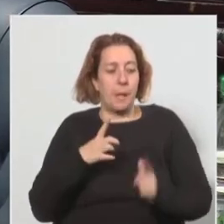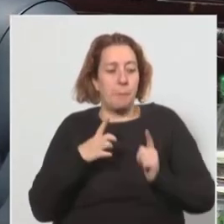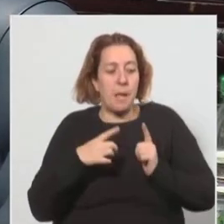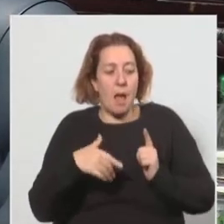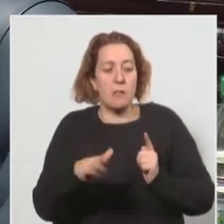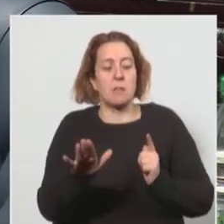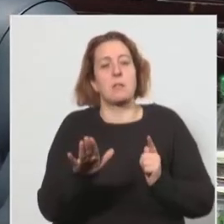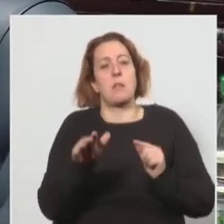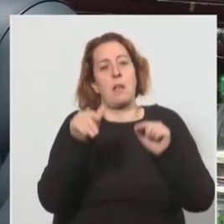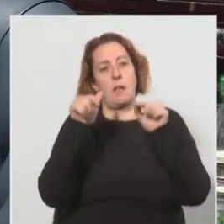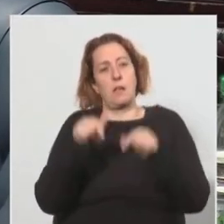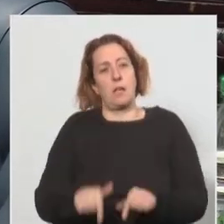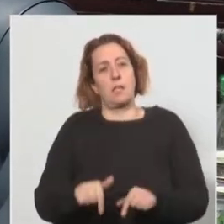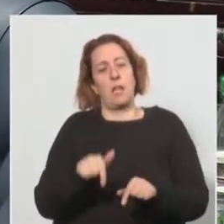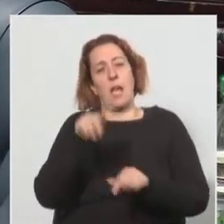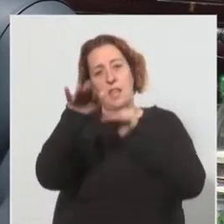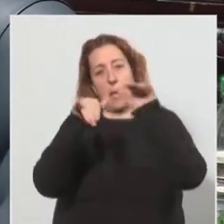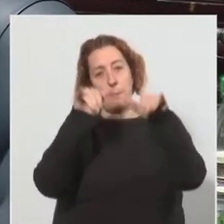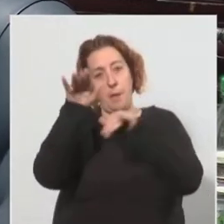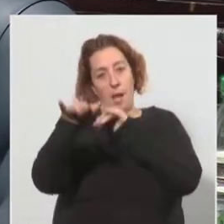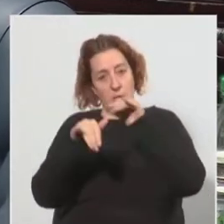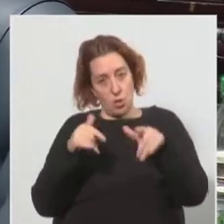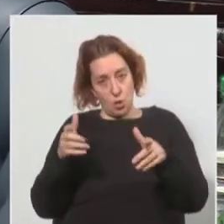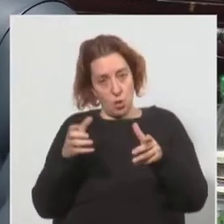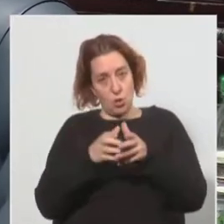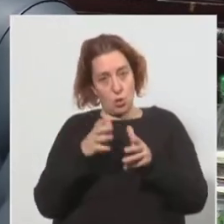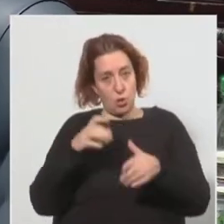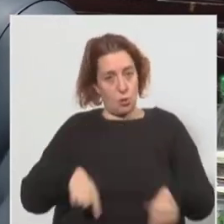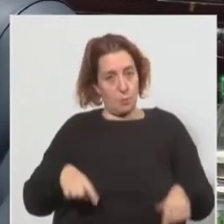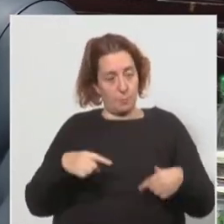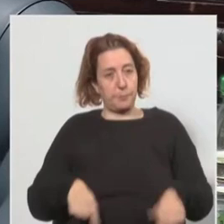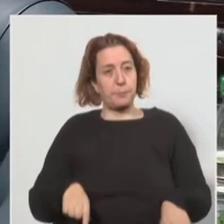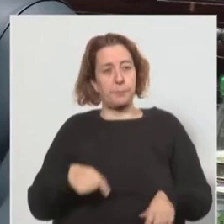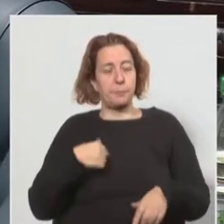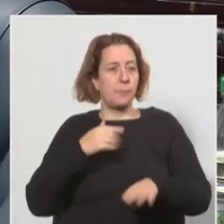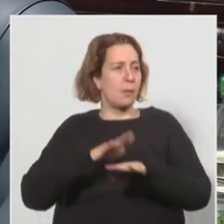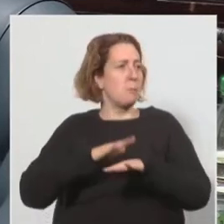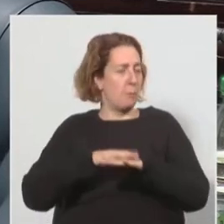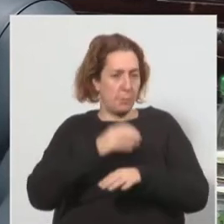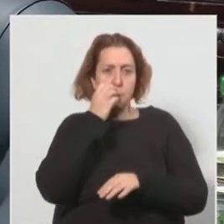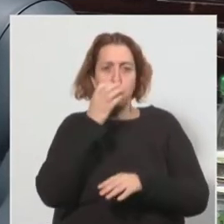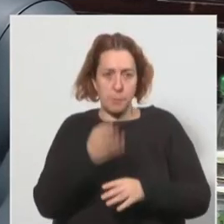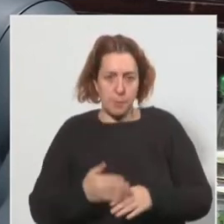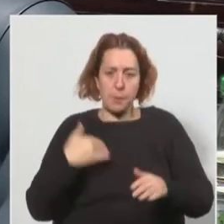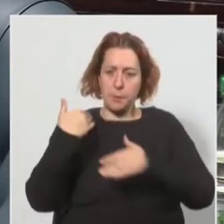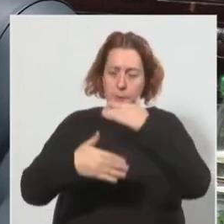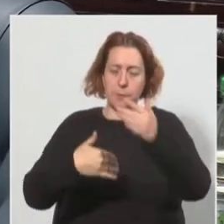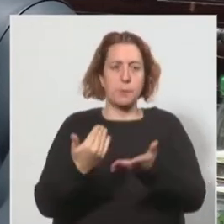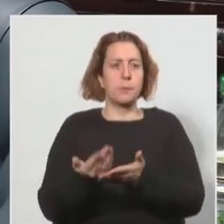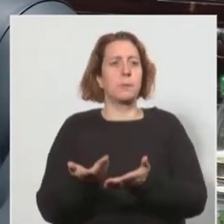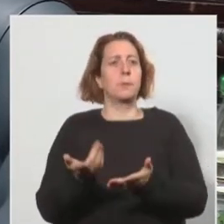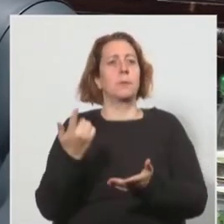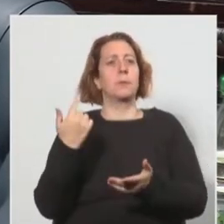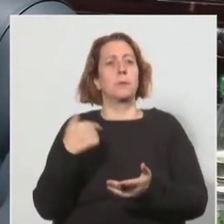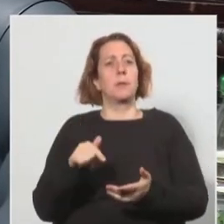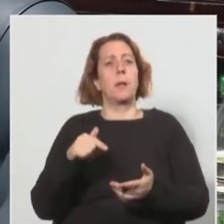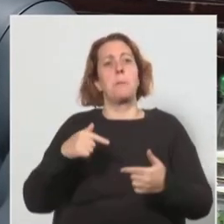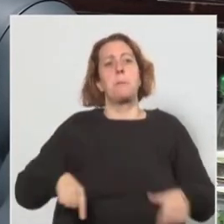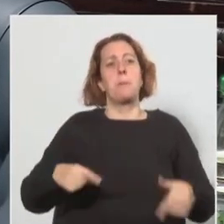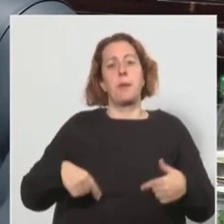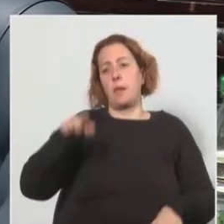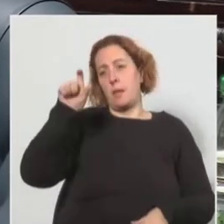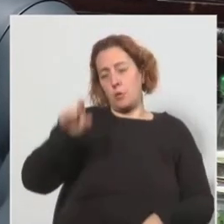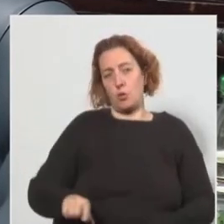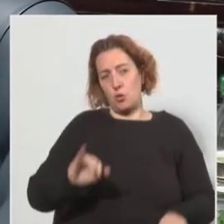esperanza de que esta interpelación sea una instancia fructífera, a pesar de que los señores ministros han